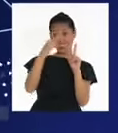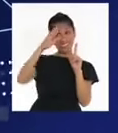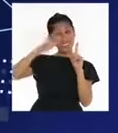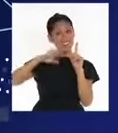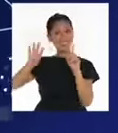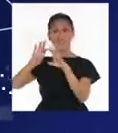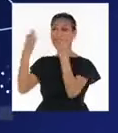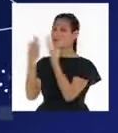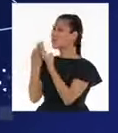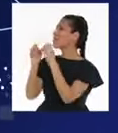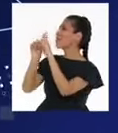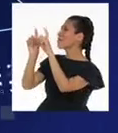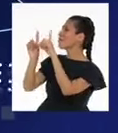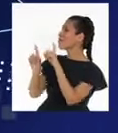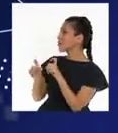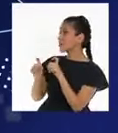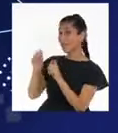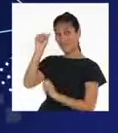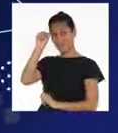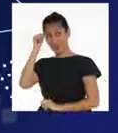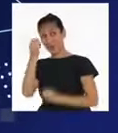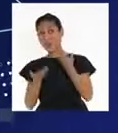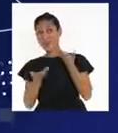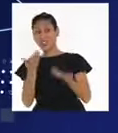su familia. ¿Las recuerdas, Valentín?